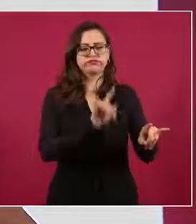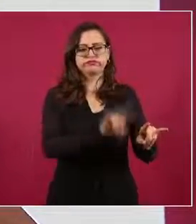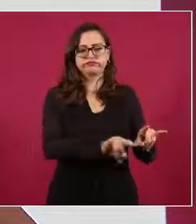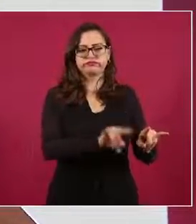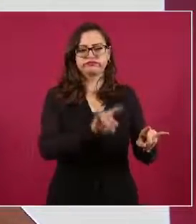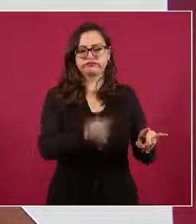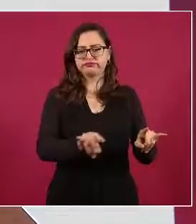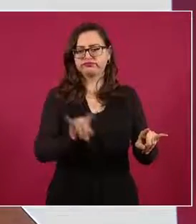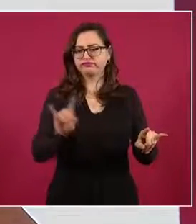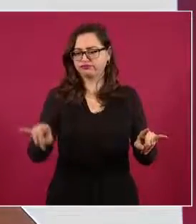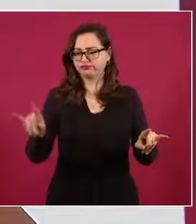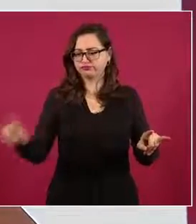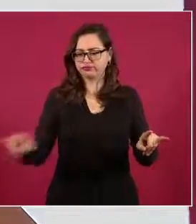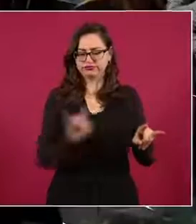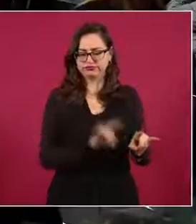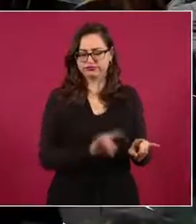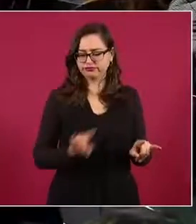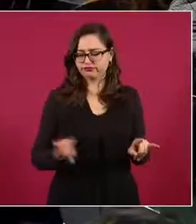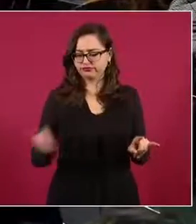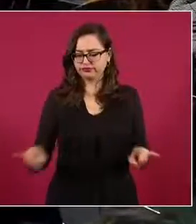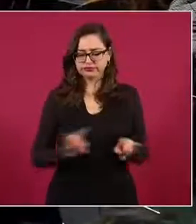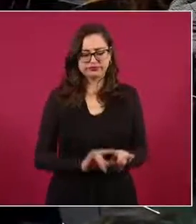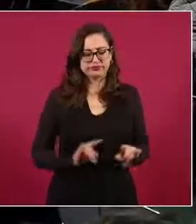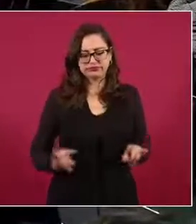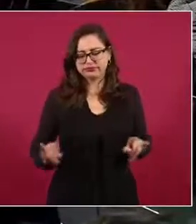A ver cómo está el Reforma, por ejemplo.